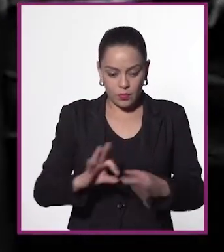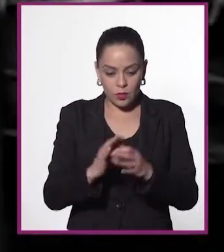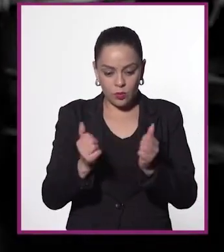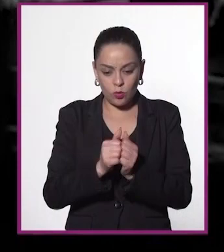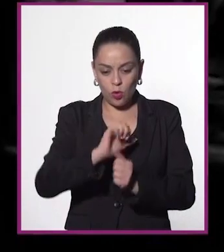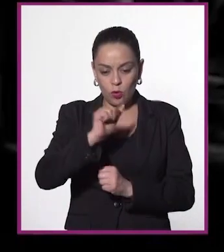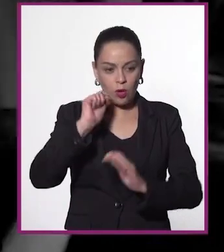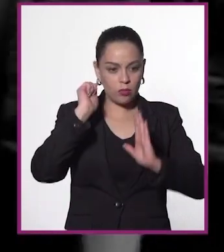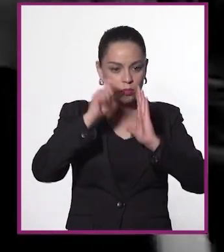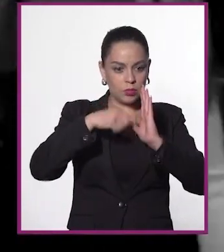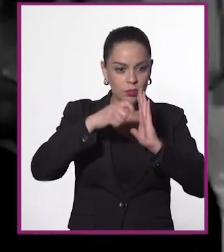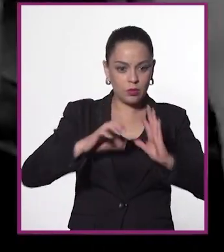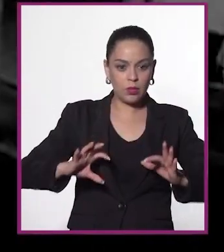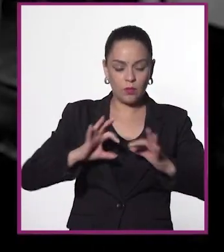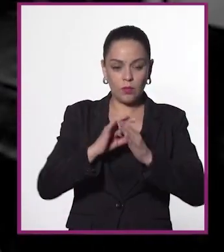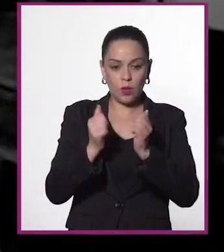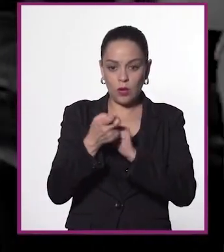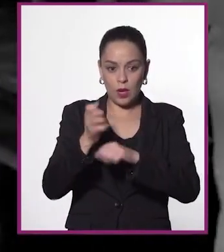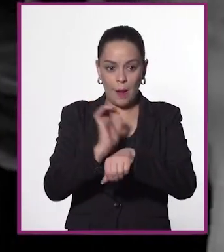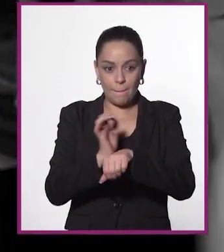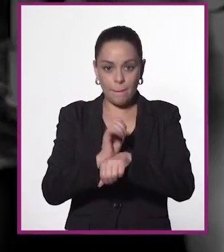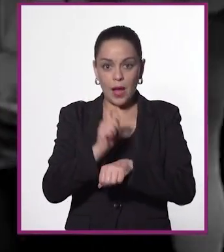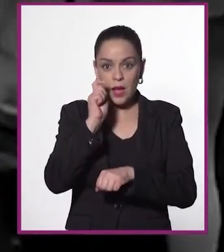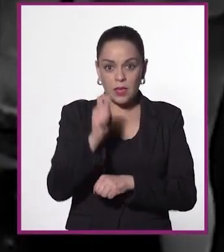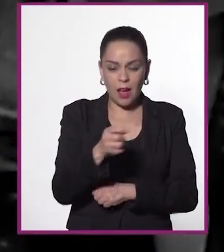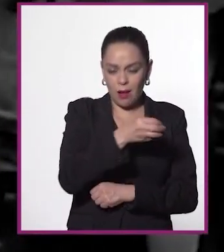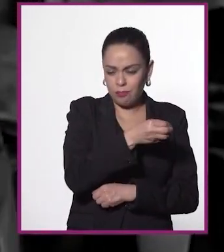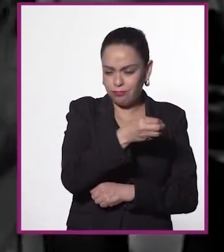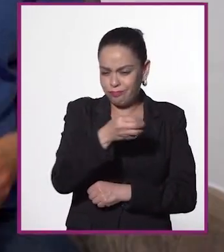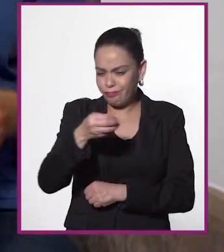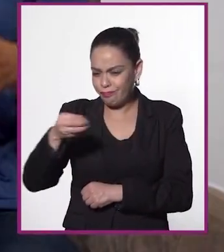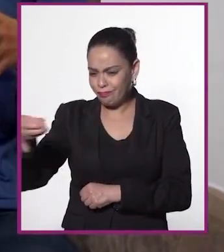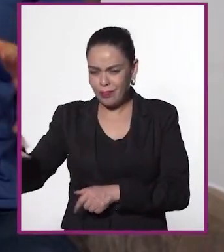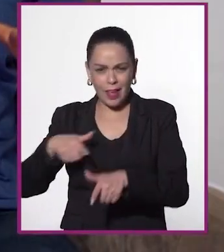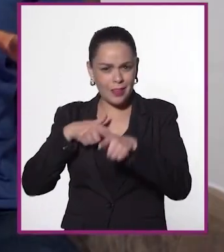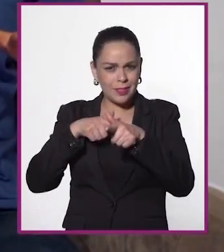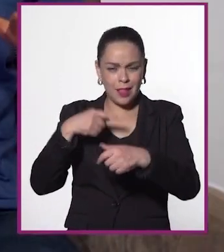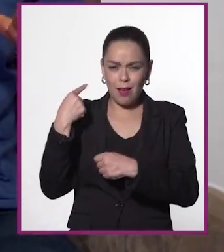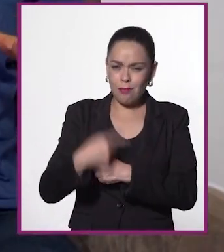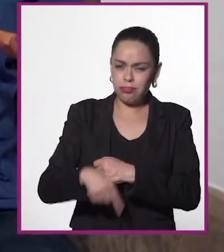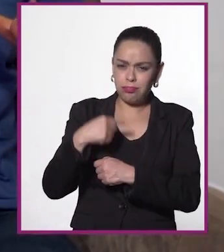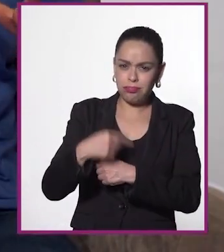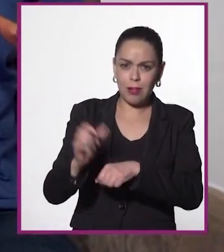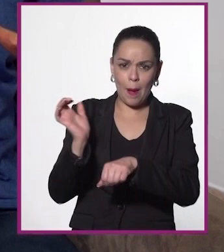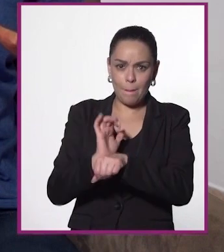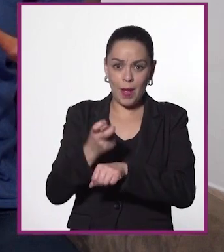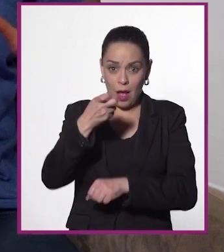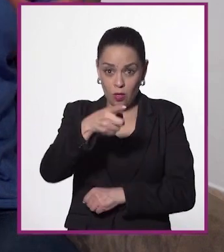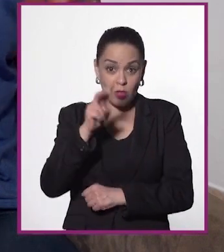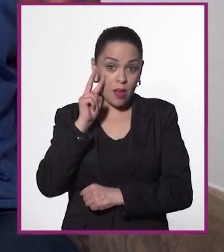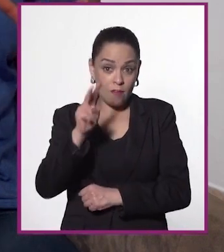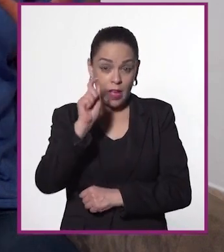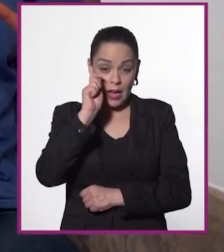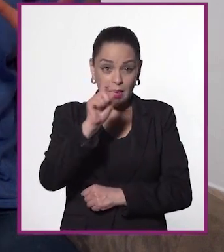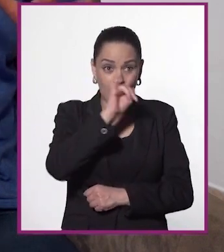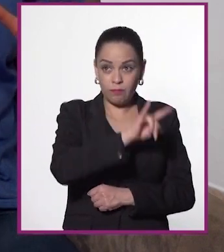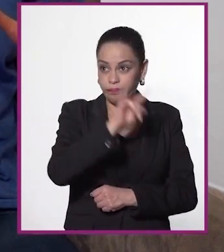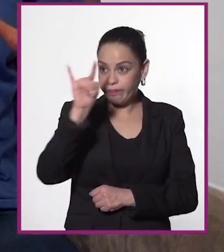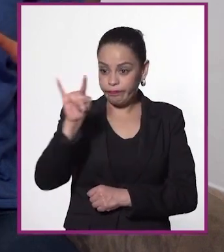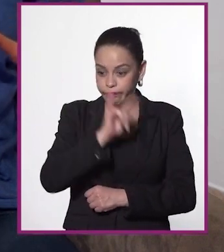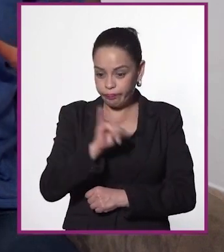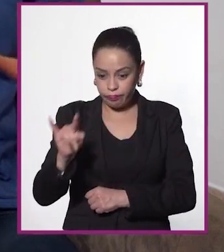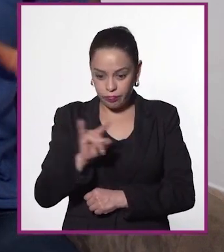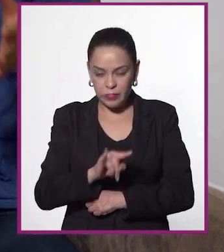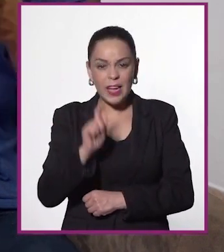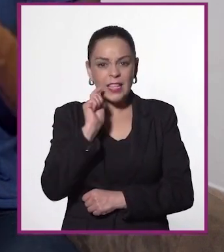en la profundidad de la cinta, se da durante toda la película. Así que lo que vemos en estos cuadros de la cinta es nada más y